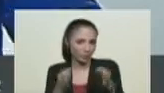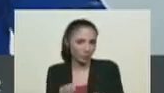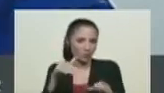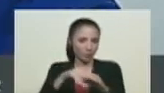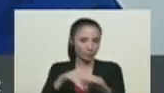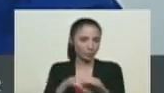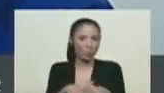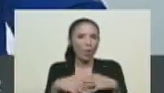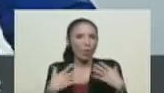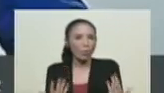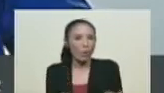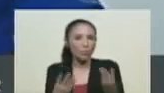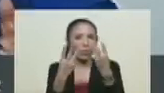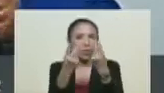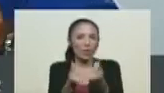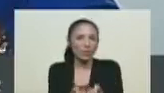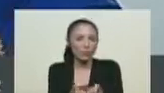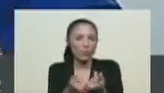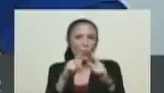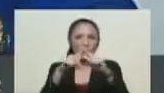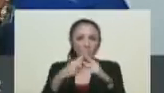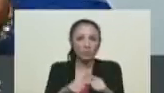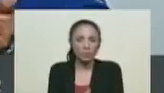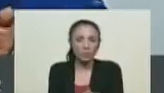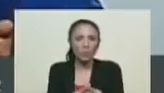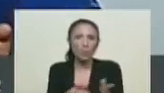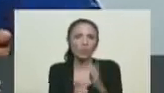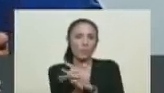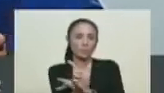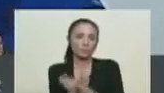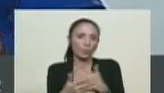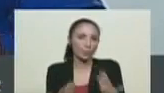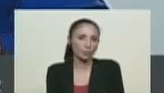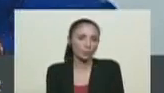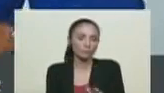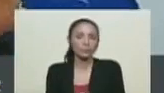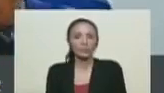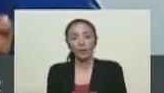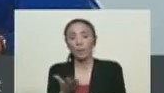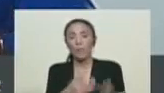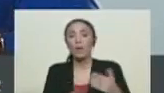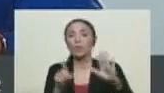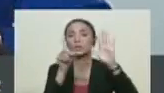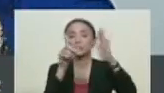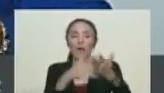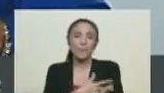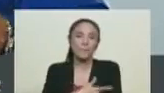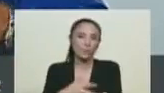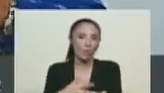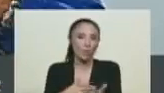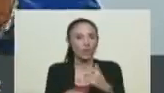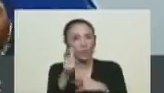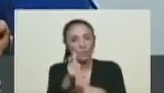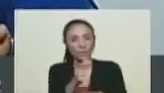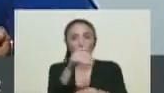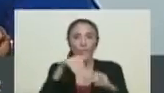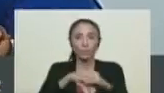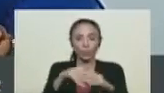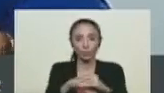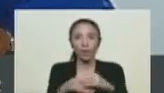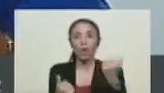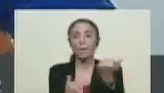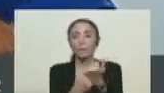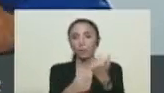Y el Gran Polo Patriótico, quiere decir el Partido Podemos Socialista, el MEP, el Partido Comunista de